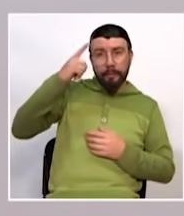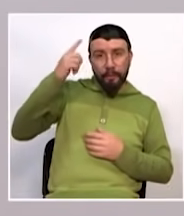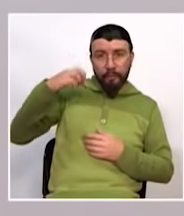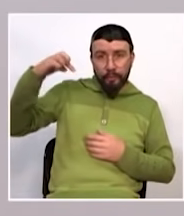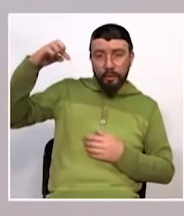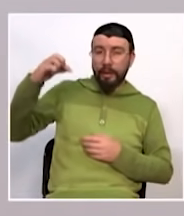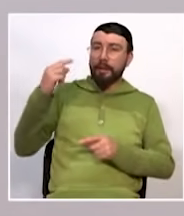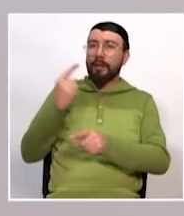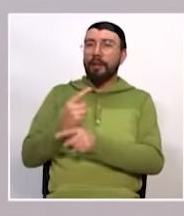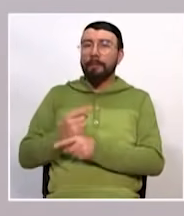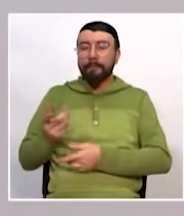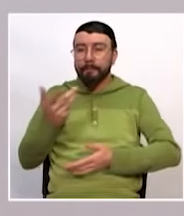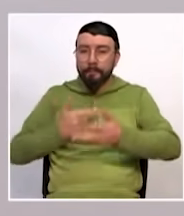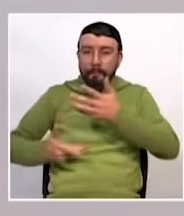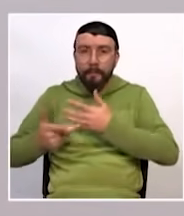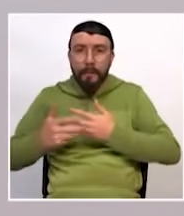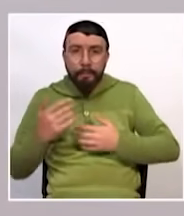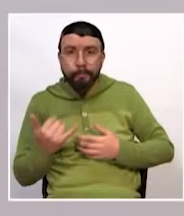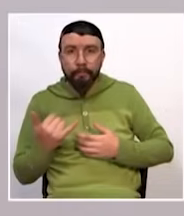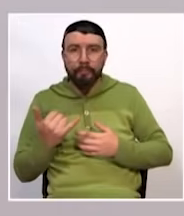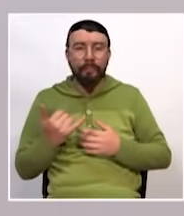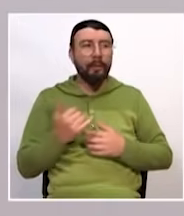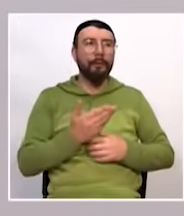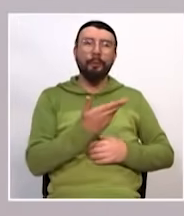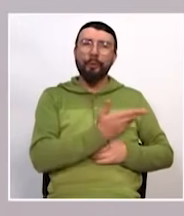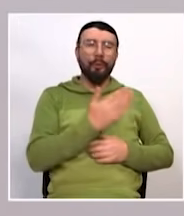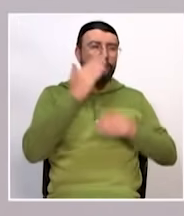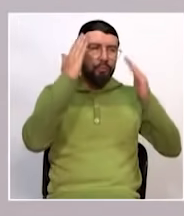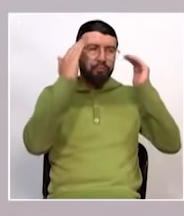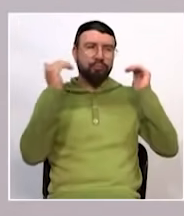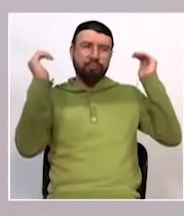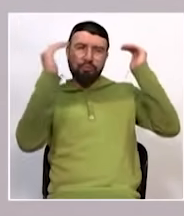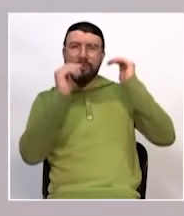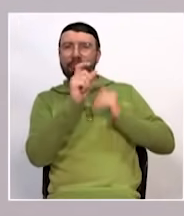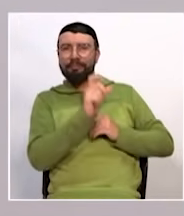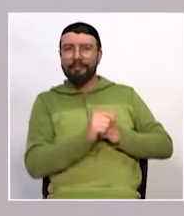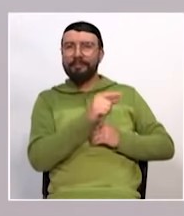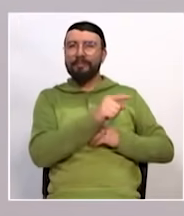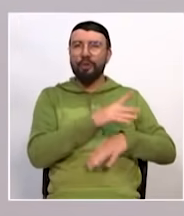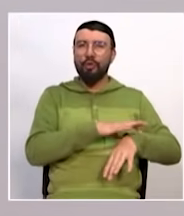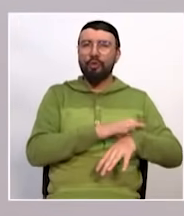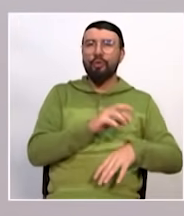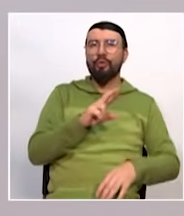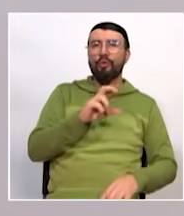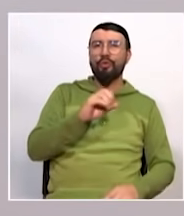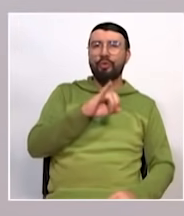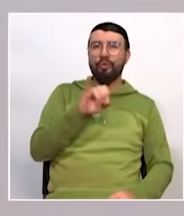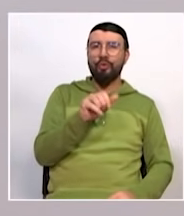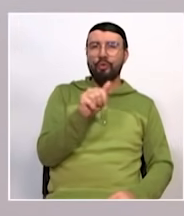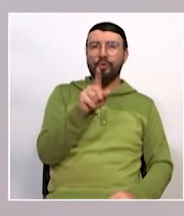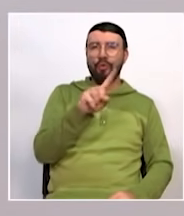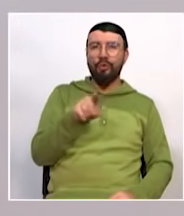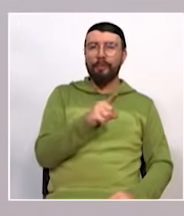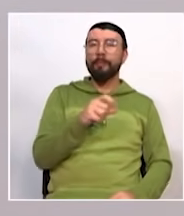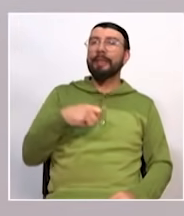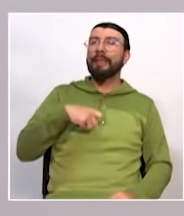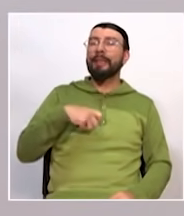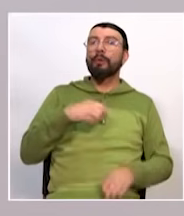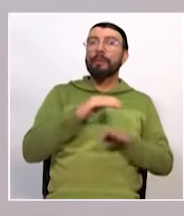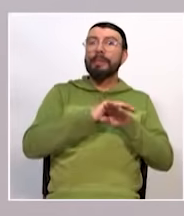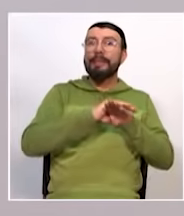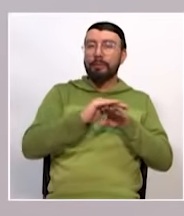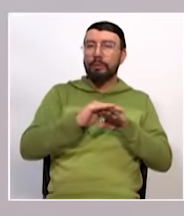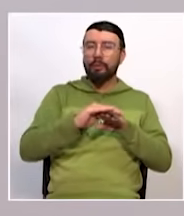vienen al programa o con la sabiduría del doctor henry que rojas que hicieron hoy tenemos un invitado y hoy el tema que acabo de